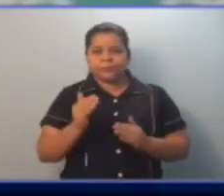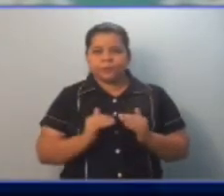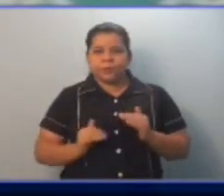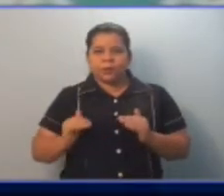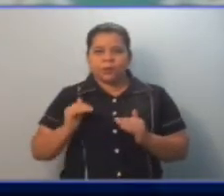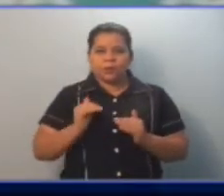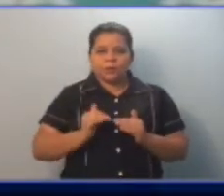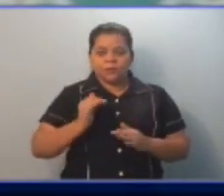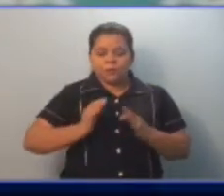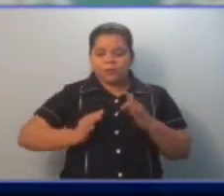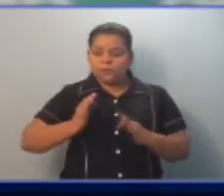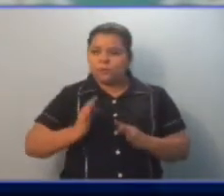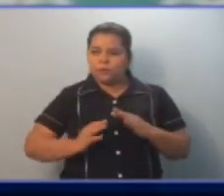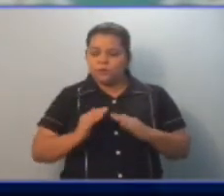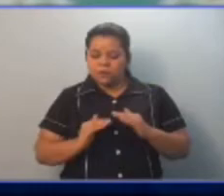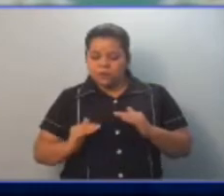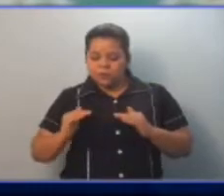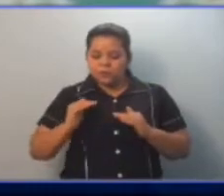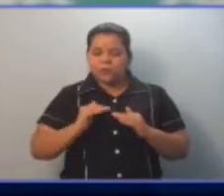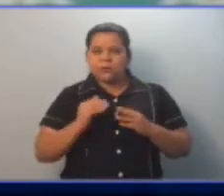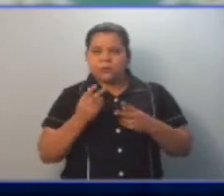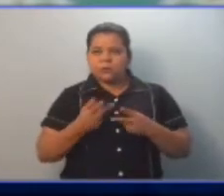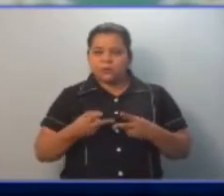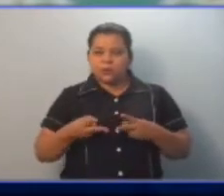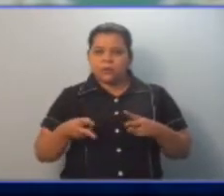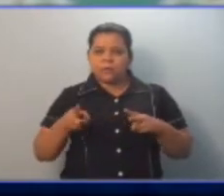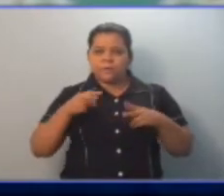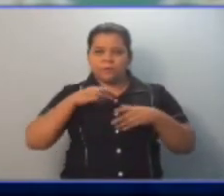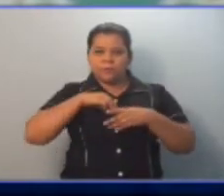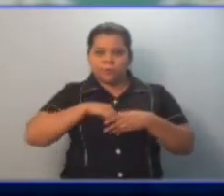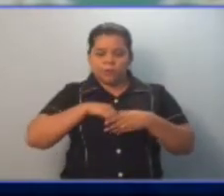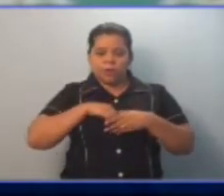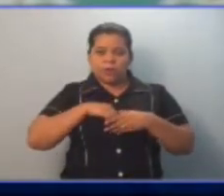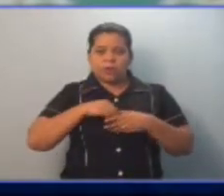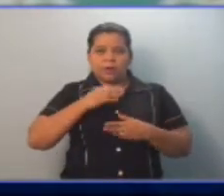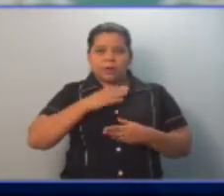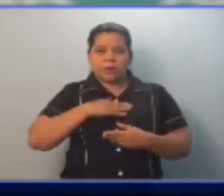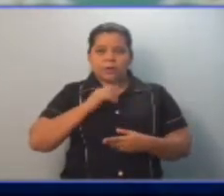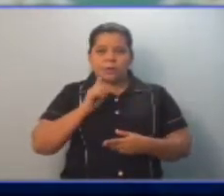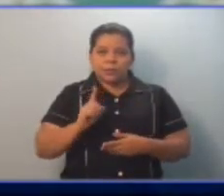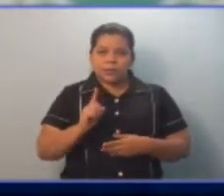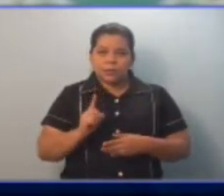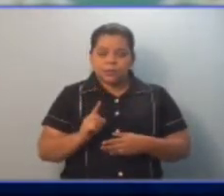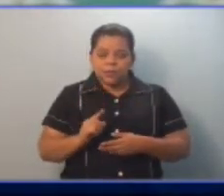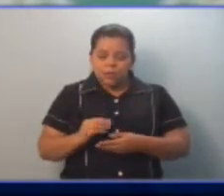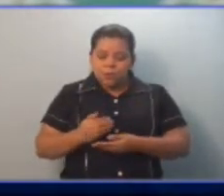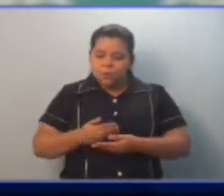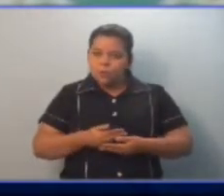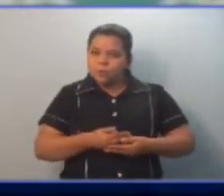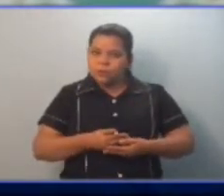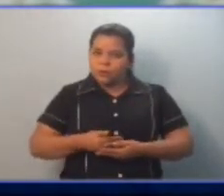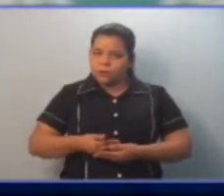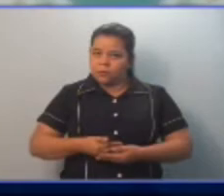jurídico o el estatus moral que tiene un embrión. De ahí se puede derivar toda una